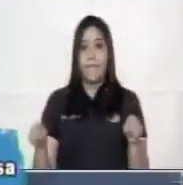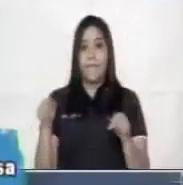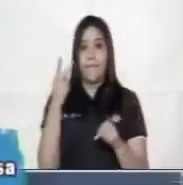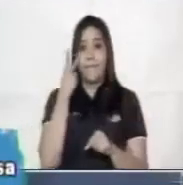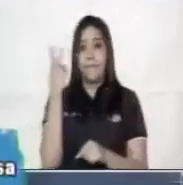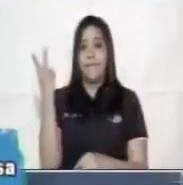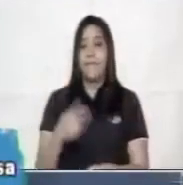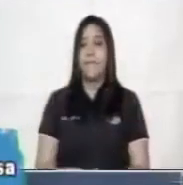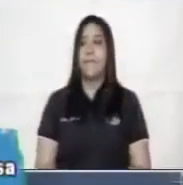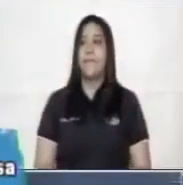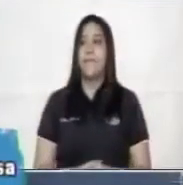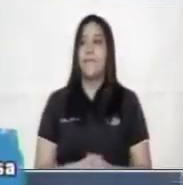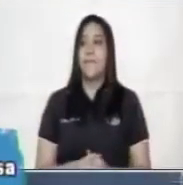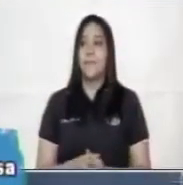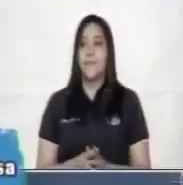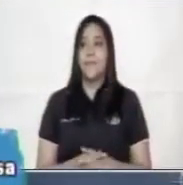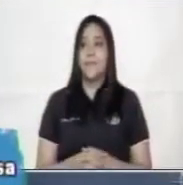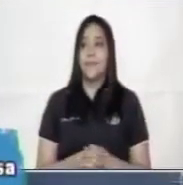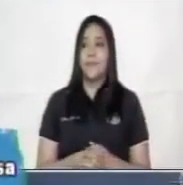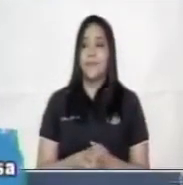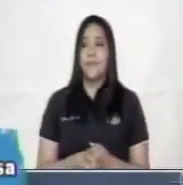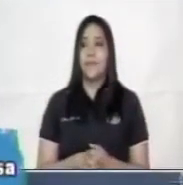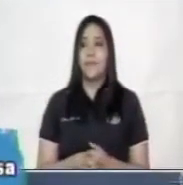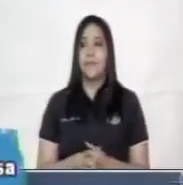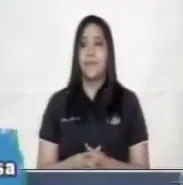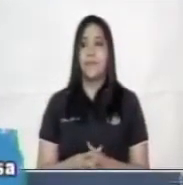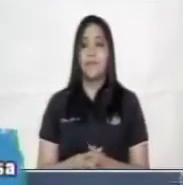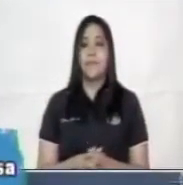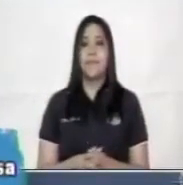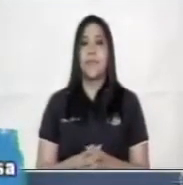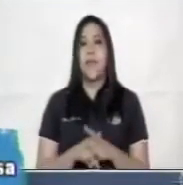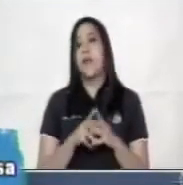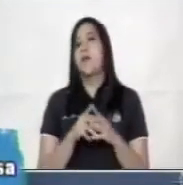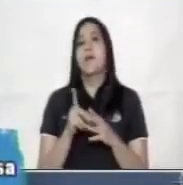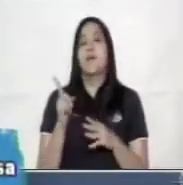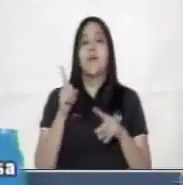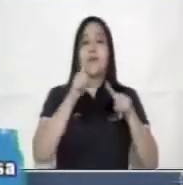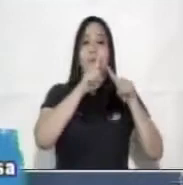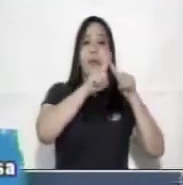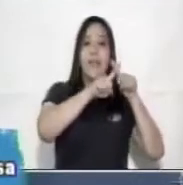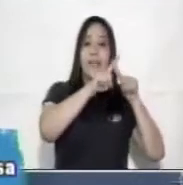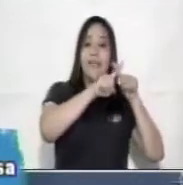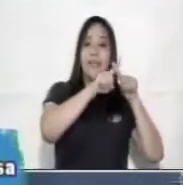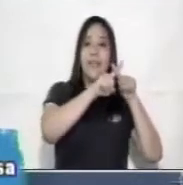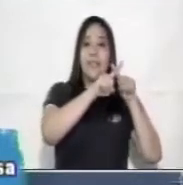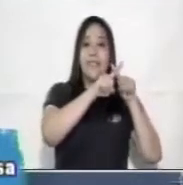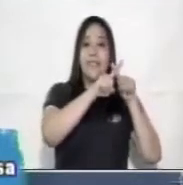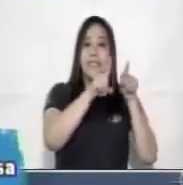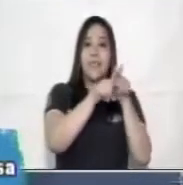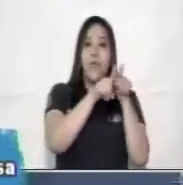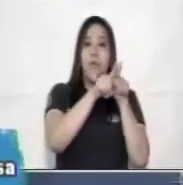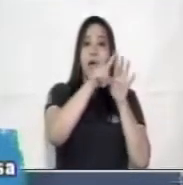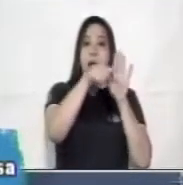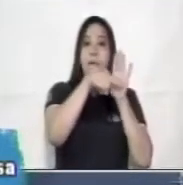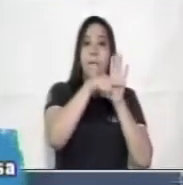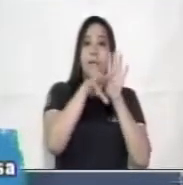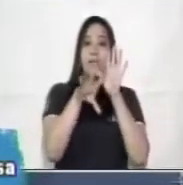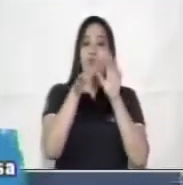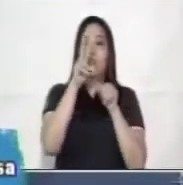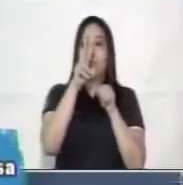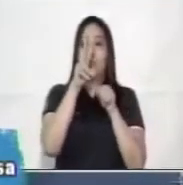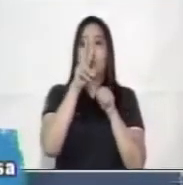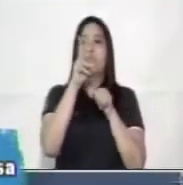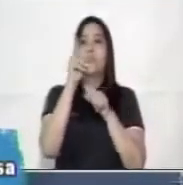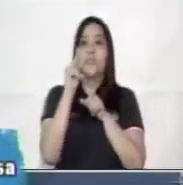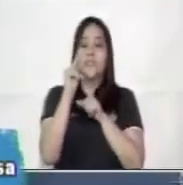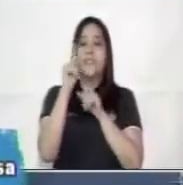cuando X es Negativo 12, Y es